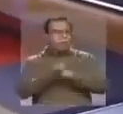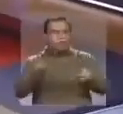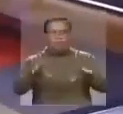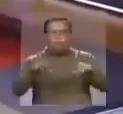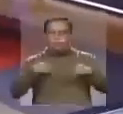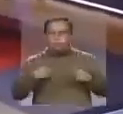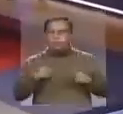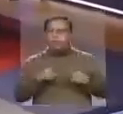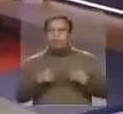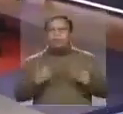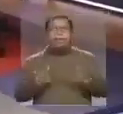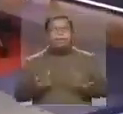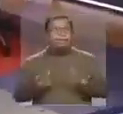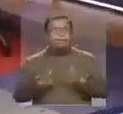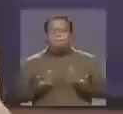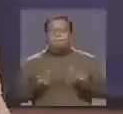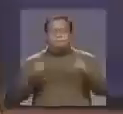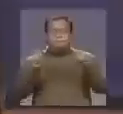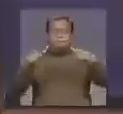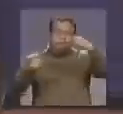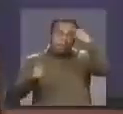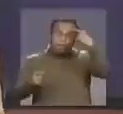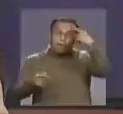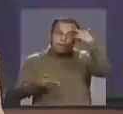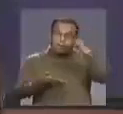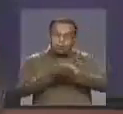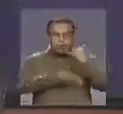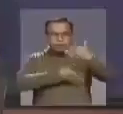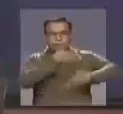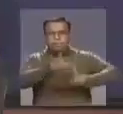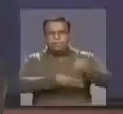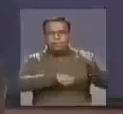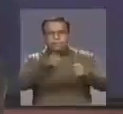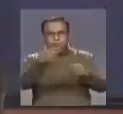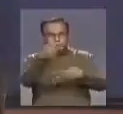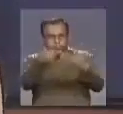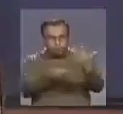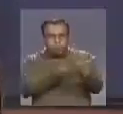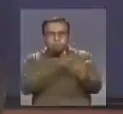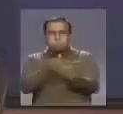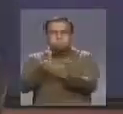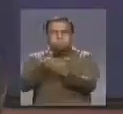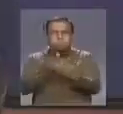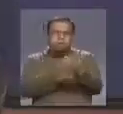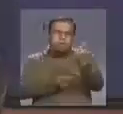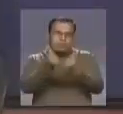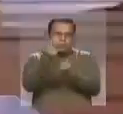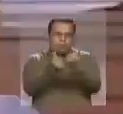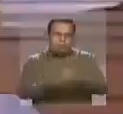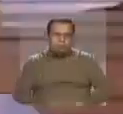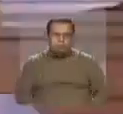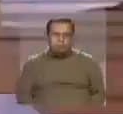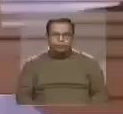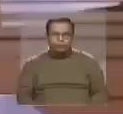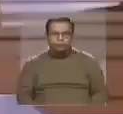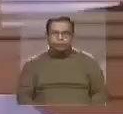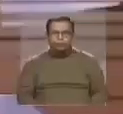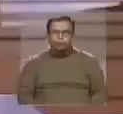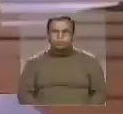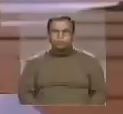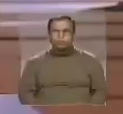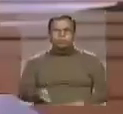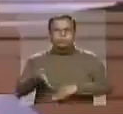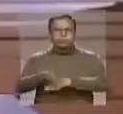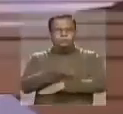reciba los estereotipos raciales, la cosificación, las barreras económicas. Y sin contar una